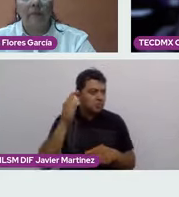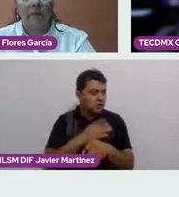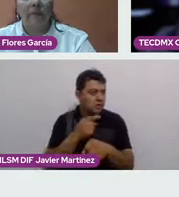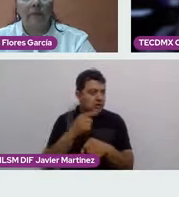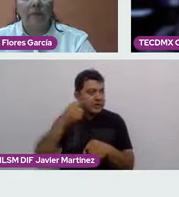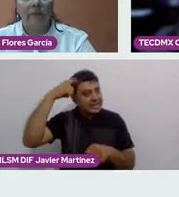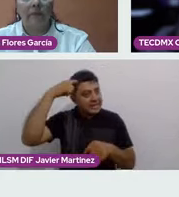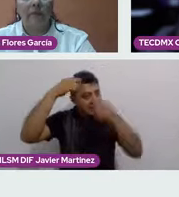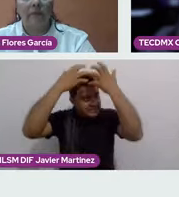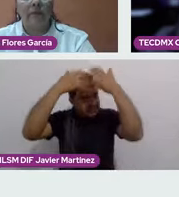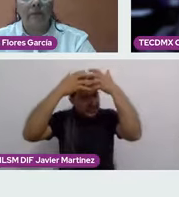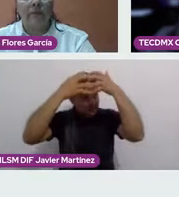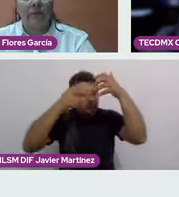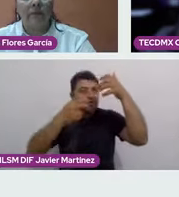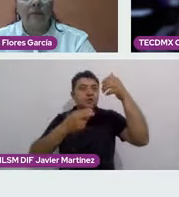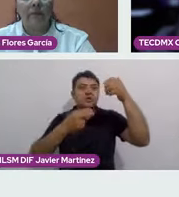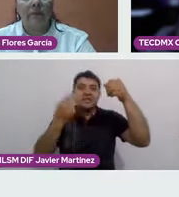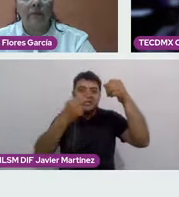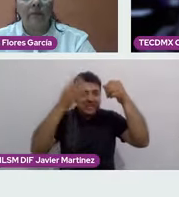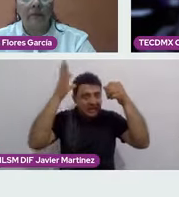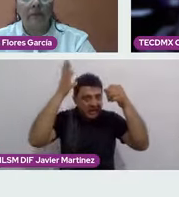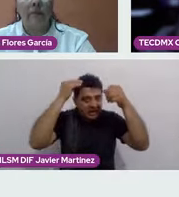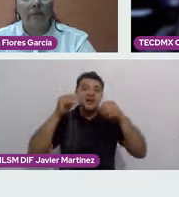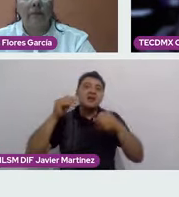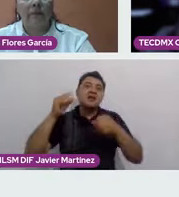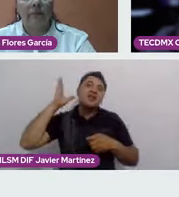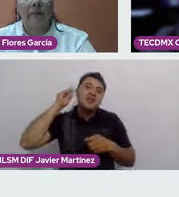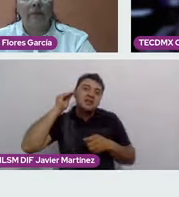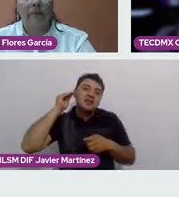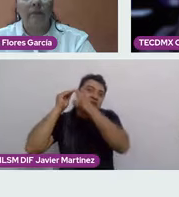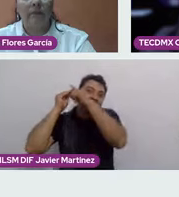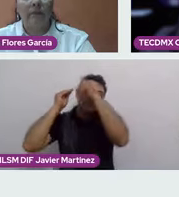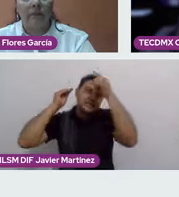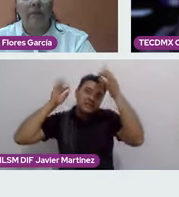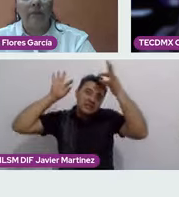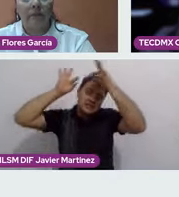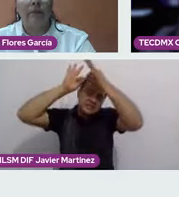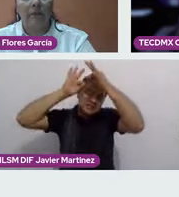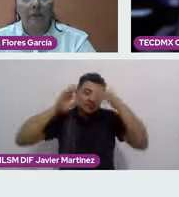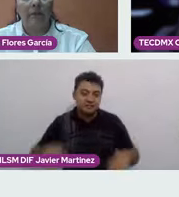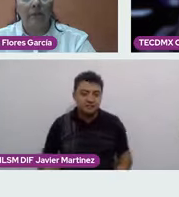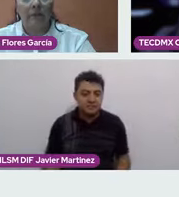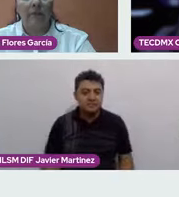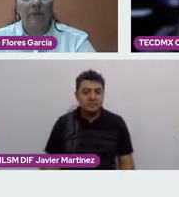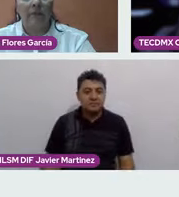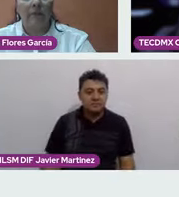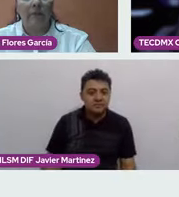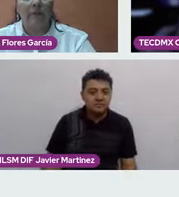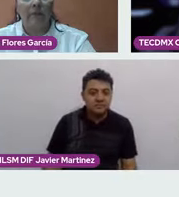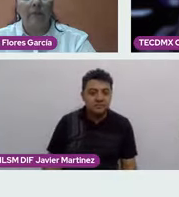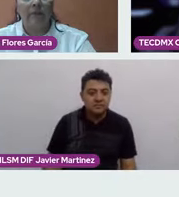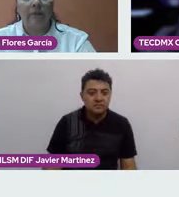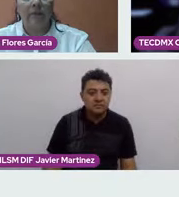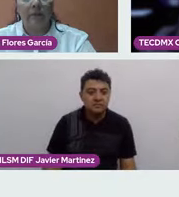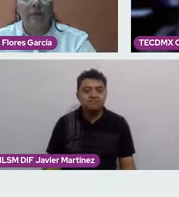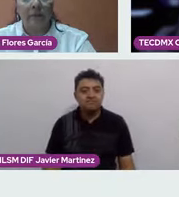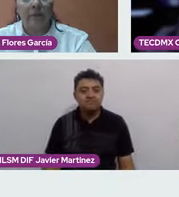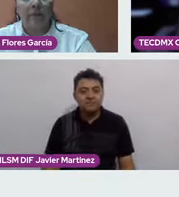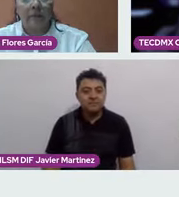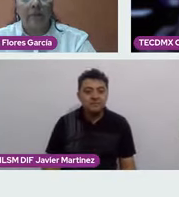cerebro. Los lentes son a los ojos, lo que los auxiliares son a los oídos. Si nosotros, cuando vemos mal y no